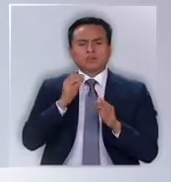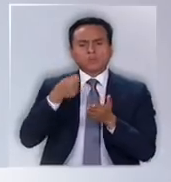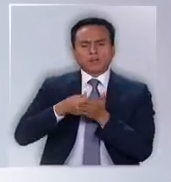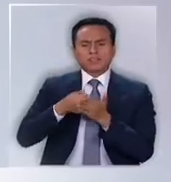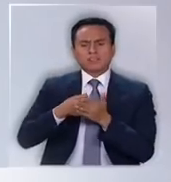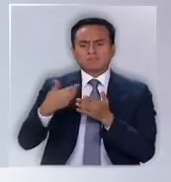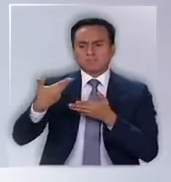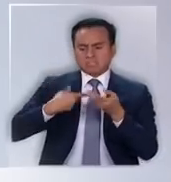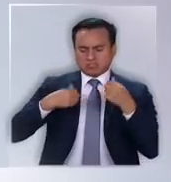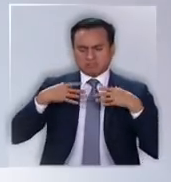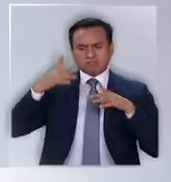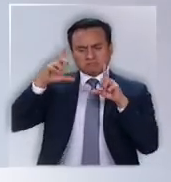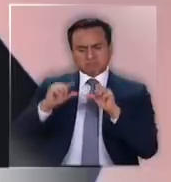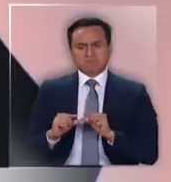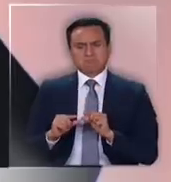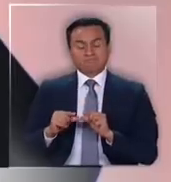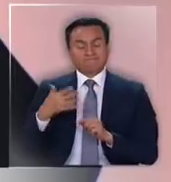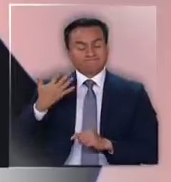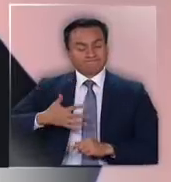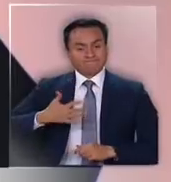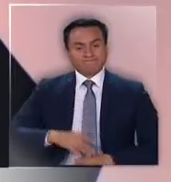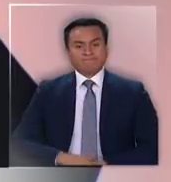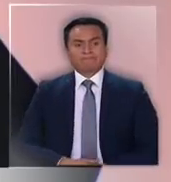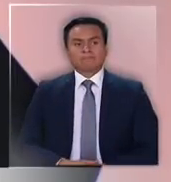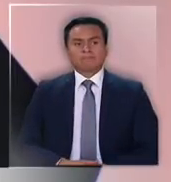diseños bajó considerablemente.